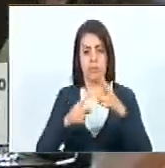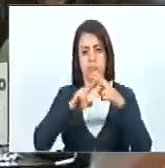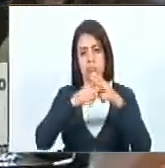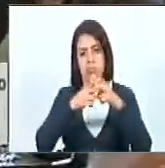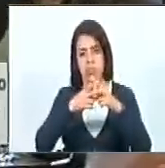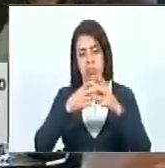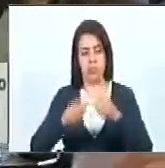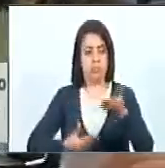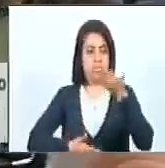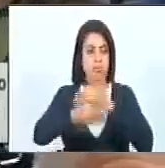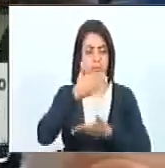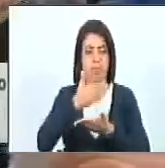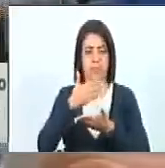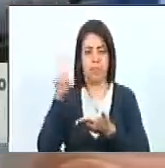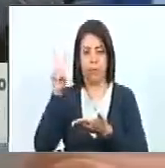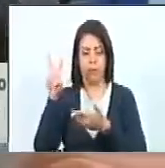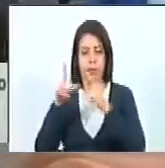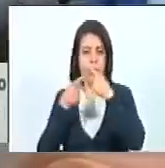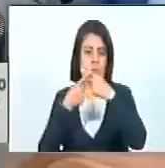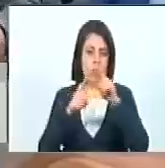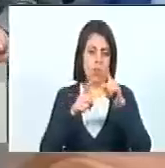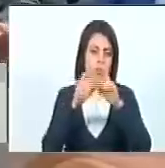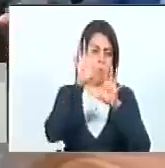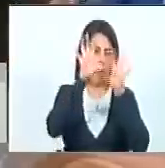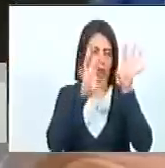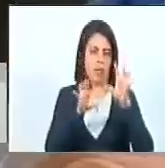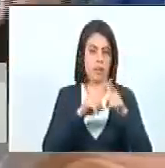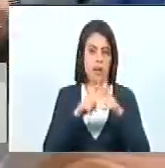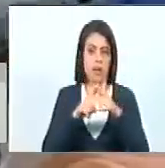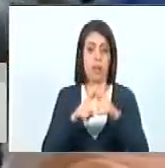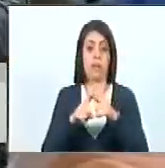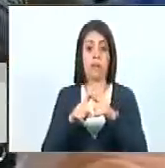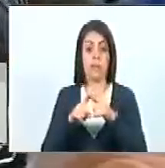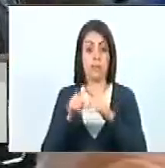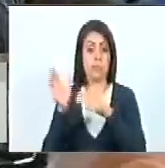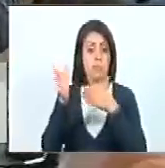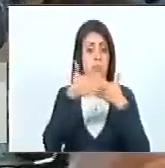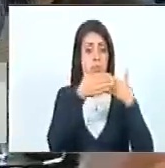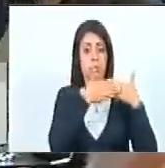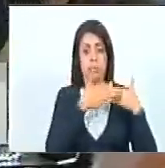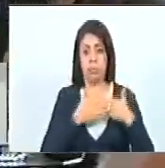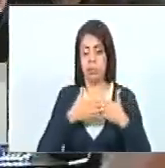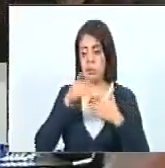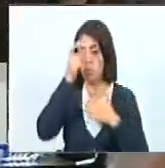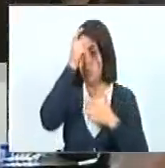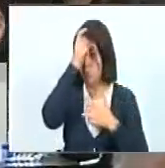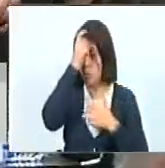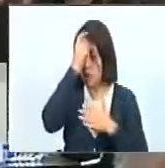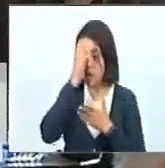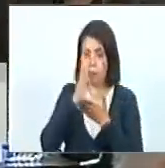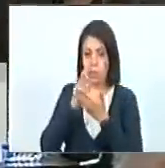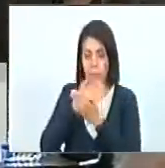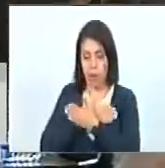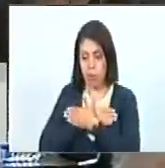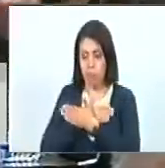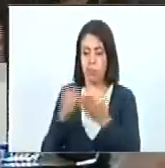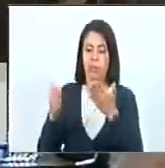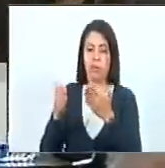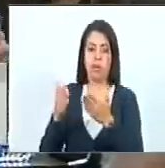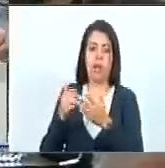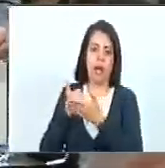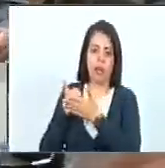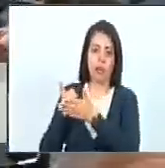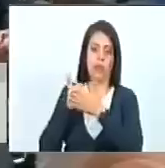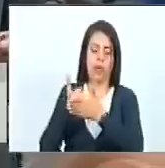repuestos, entre Venezuela y el resto del mundo, allí estuvo el pueblo turco, el gobierno turco, tendiendo una